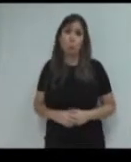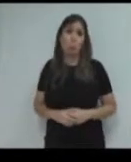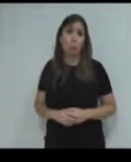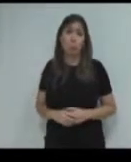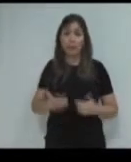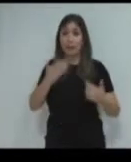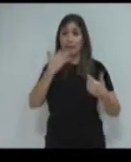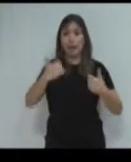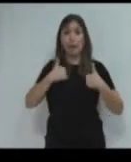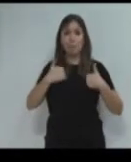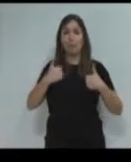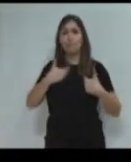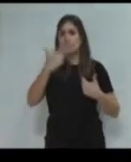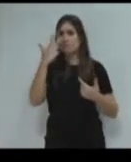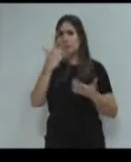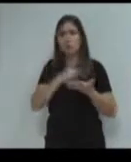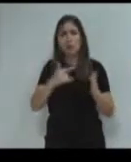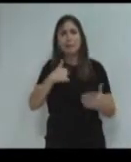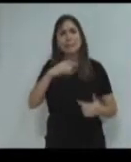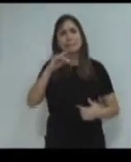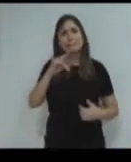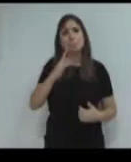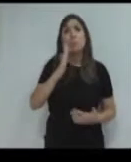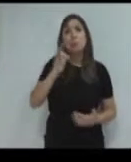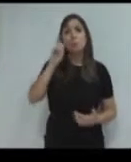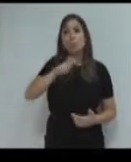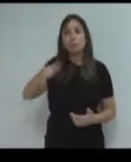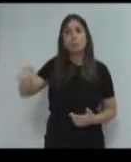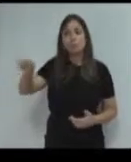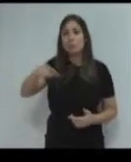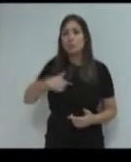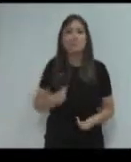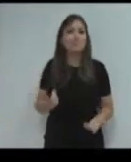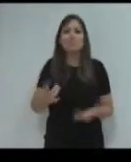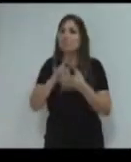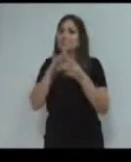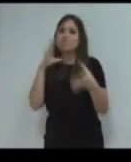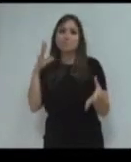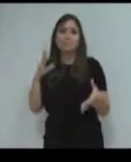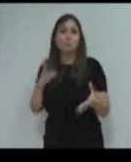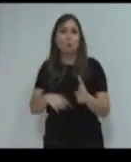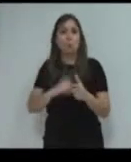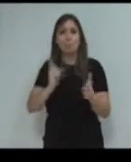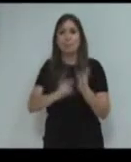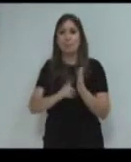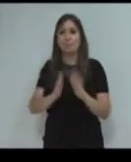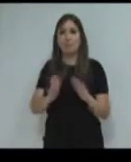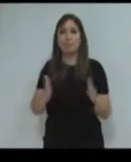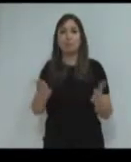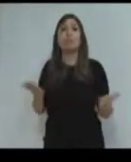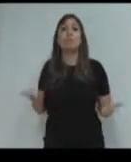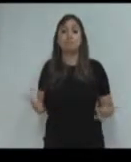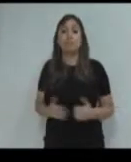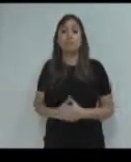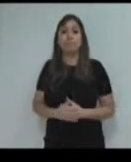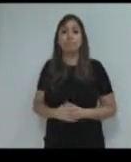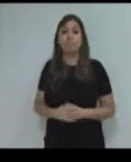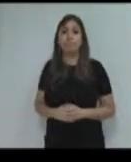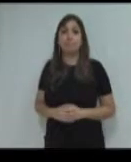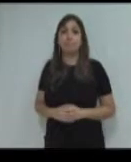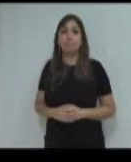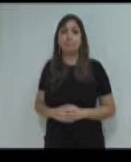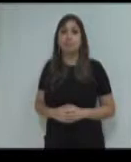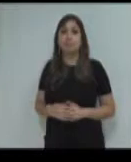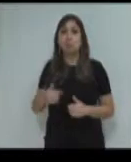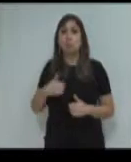A mí sí me interesa mucho la tecnología, pero hay personas a las que pues no. Entonces, si